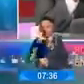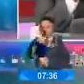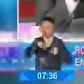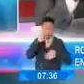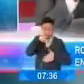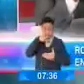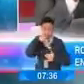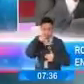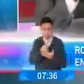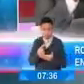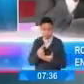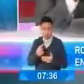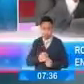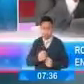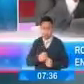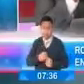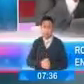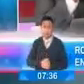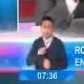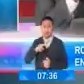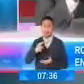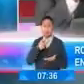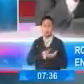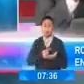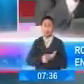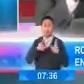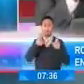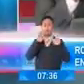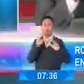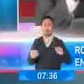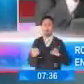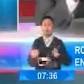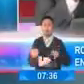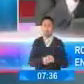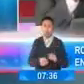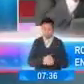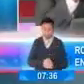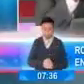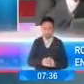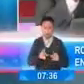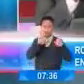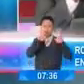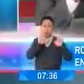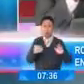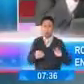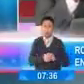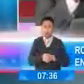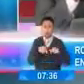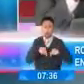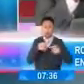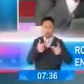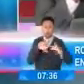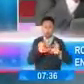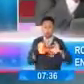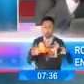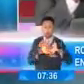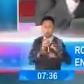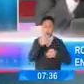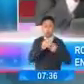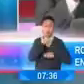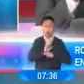lo ha comentado ahora mismo, hay la audiencia del caso Sobornos. El caso Sobornos es un caso emblemático para la